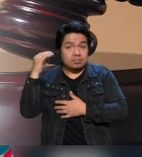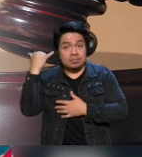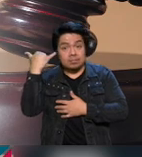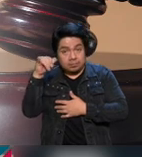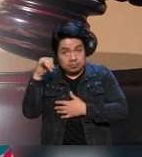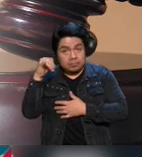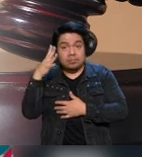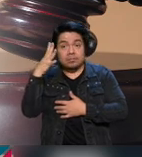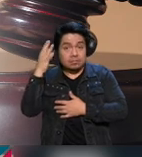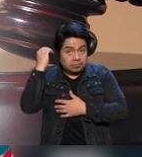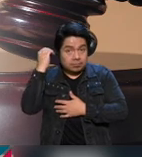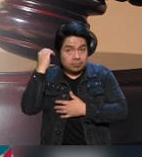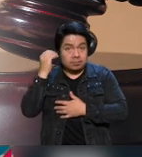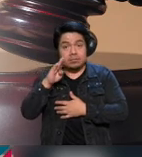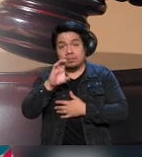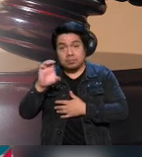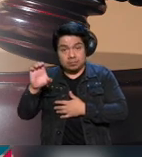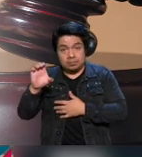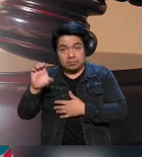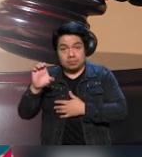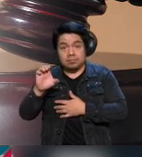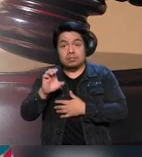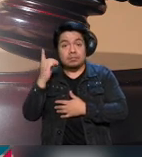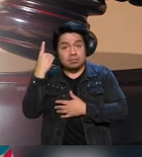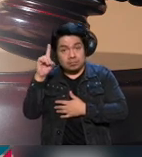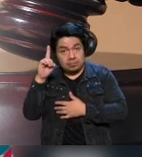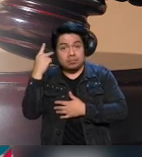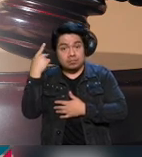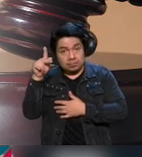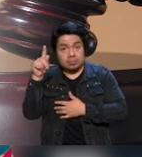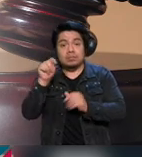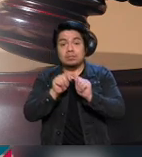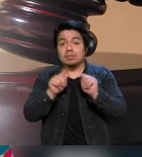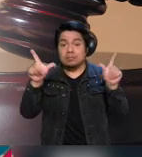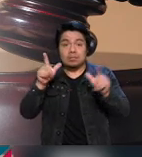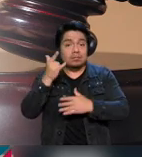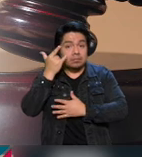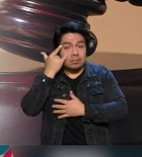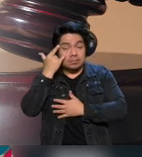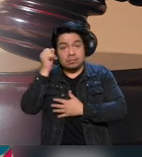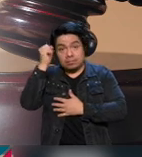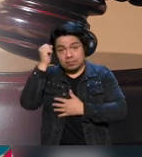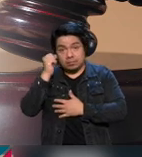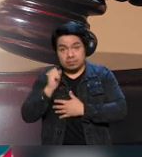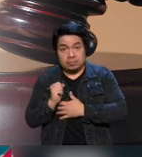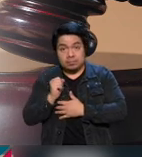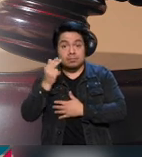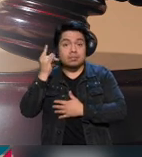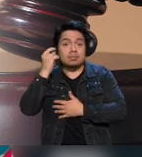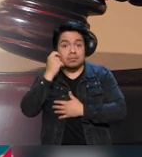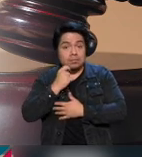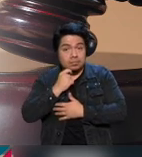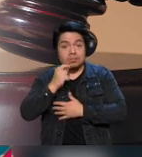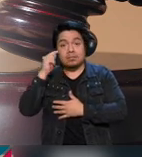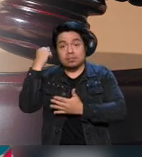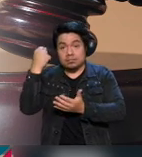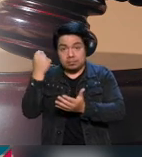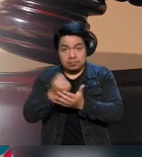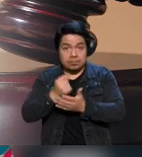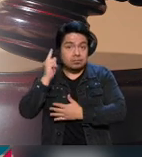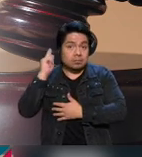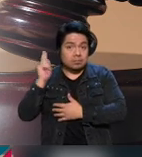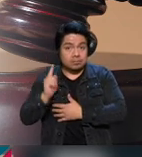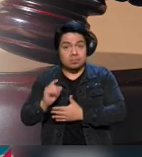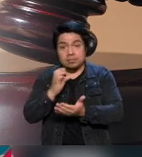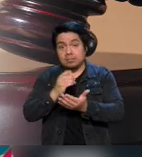Yucatán, Morelos, Baja California, Durango, Puebla, Tlaxcala, Campeche, Sinaloa, Guerrero, Tamaulipas, Zacatecas, Ciudad